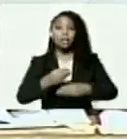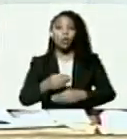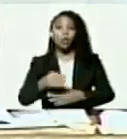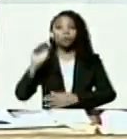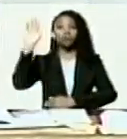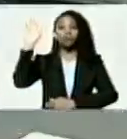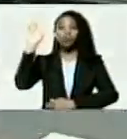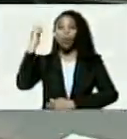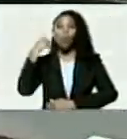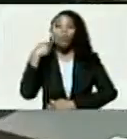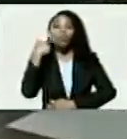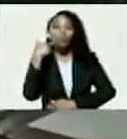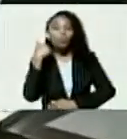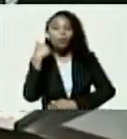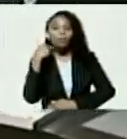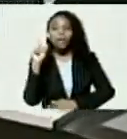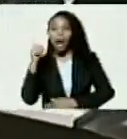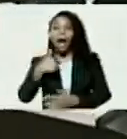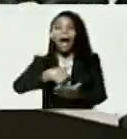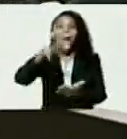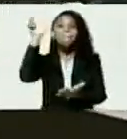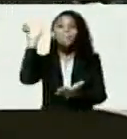acostumbrada,